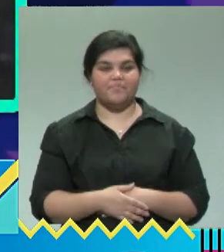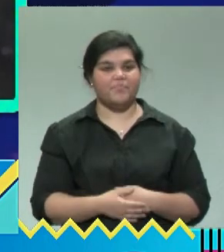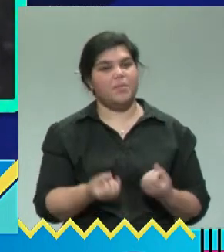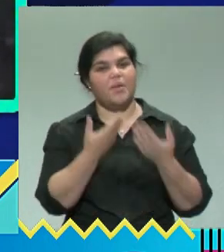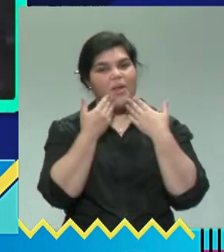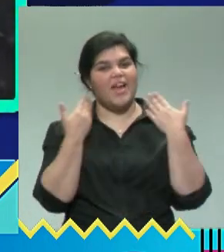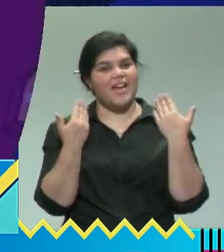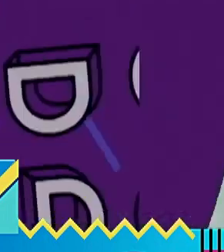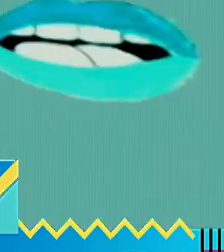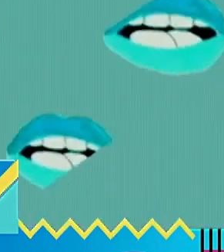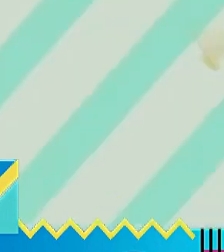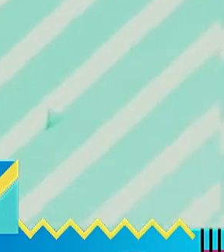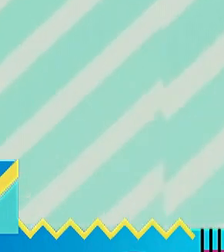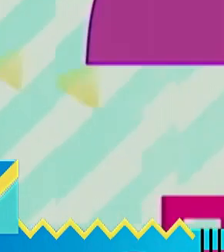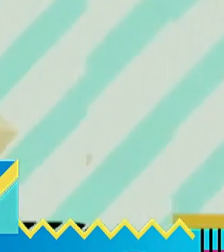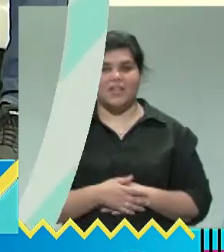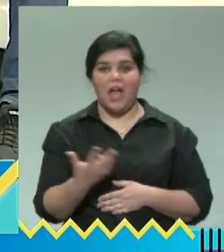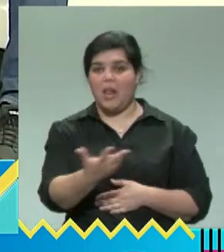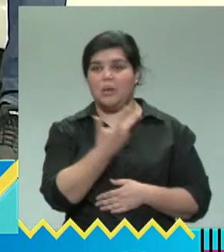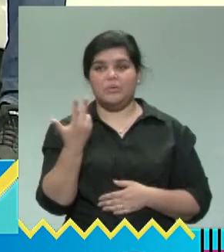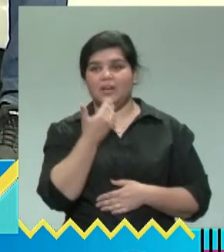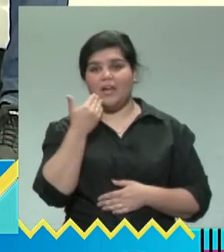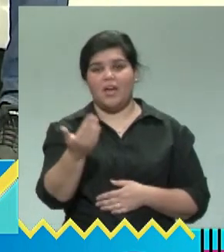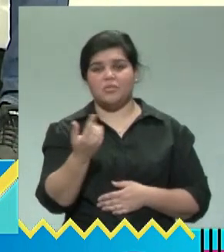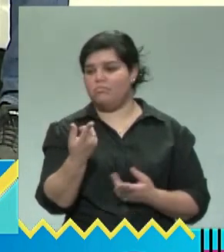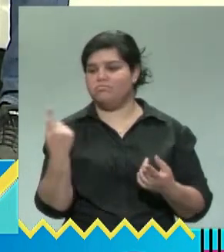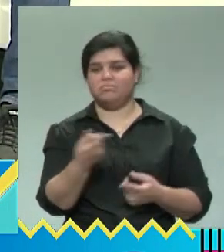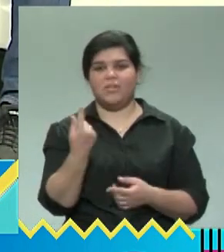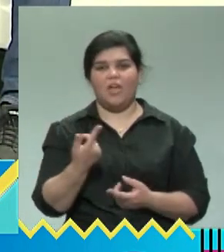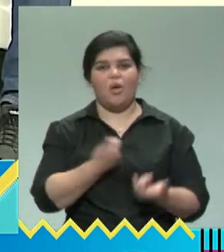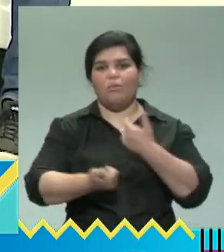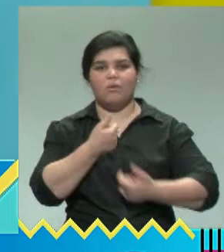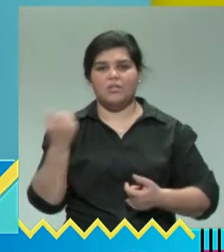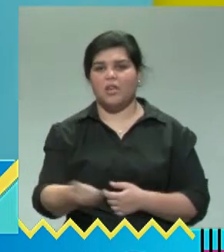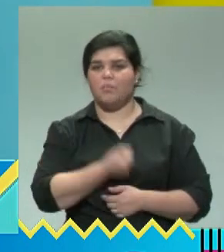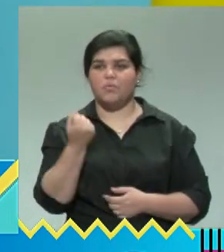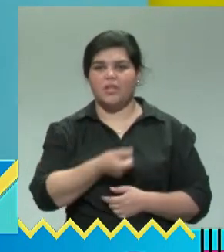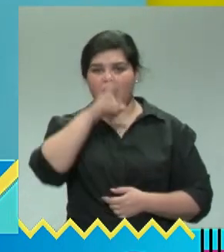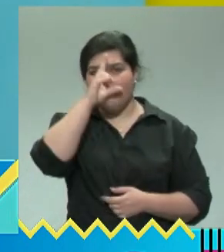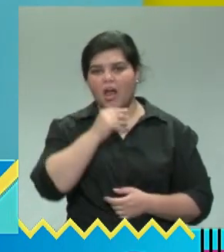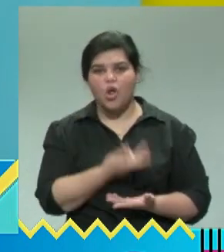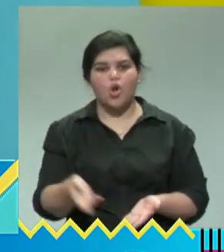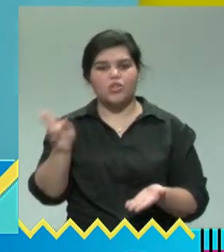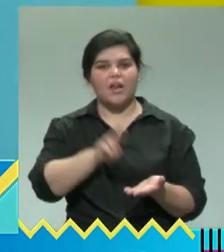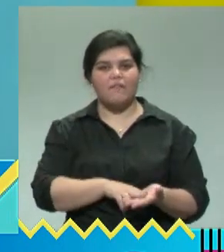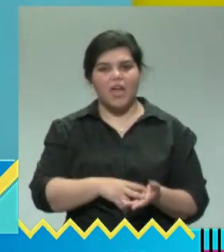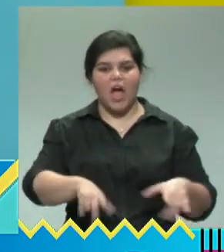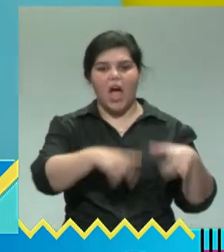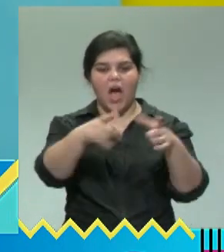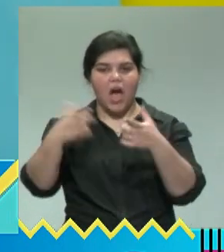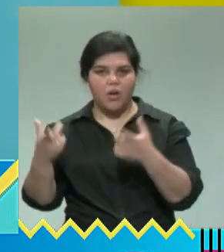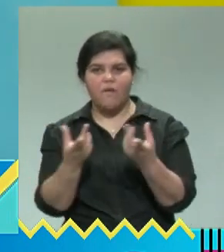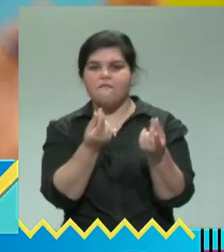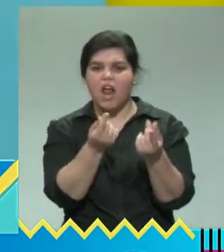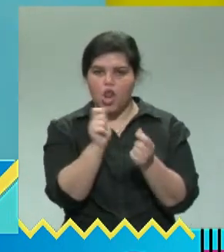por haber brindado esta hora. Bueno, ustedes lo han dicho durante todo el programa, ¿no? La importancia del revalorar el arbolado público, no como algo